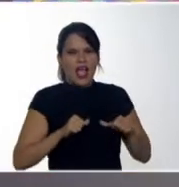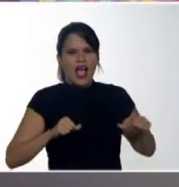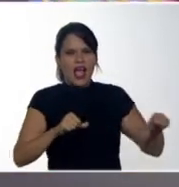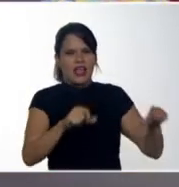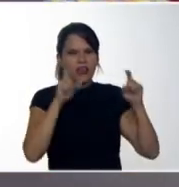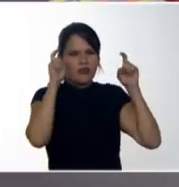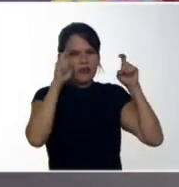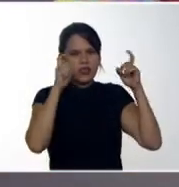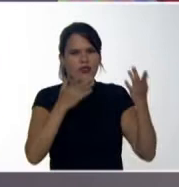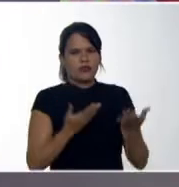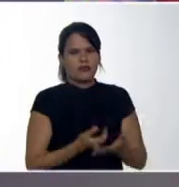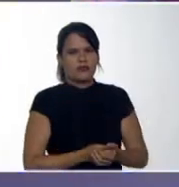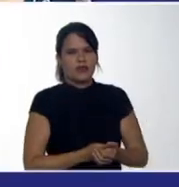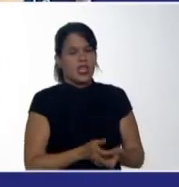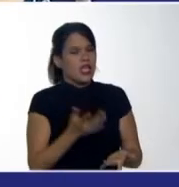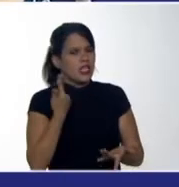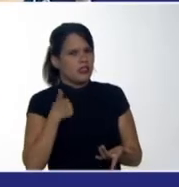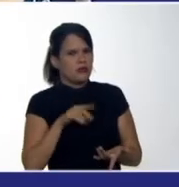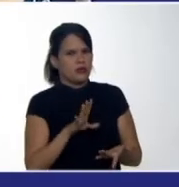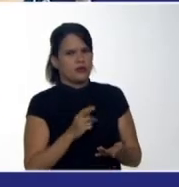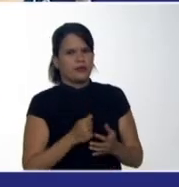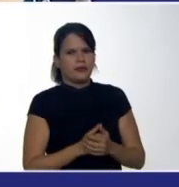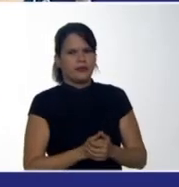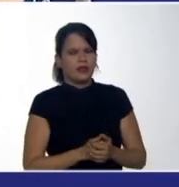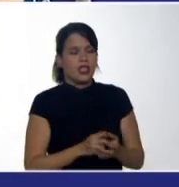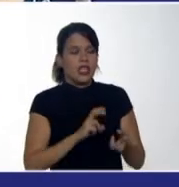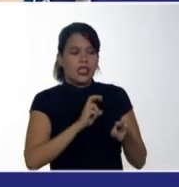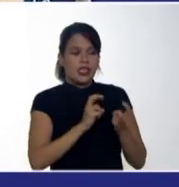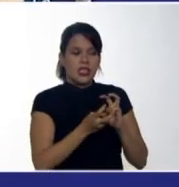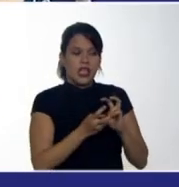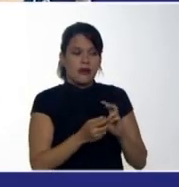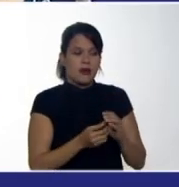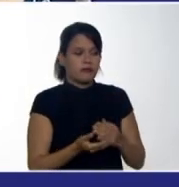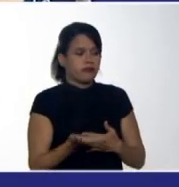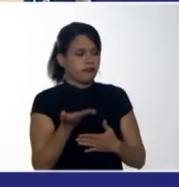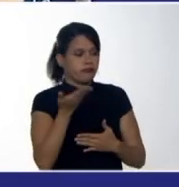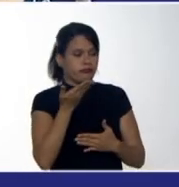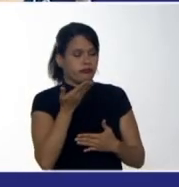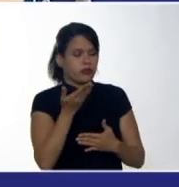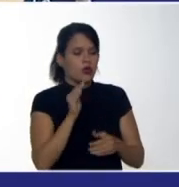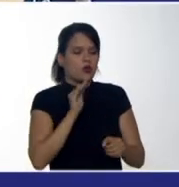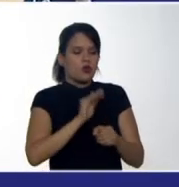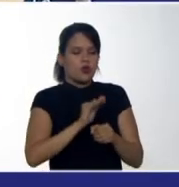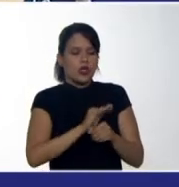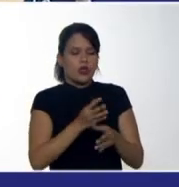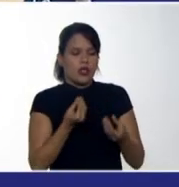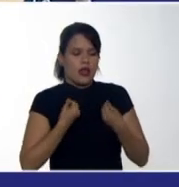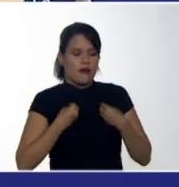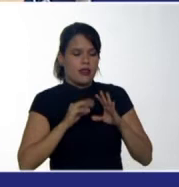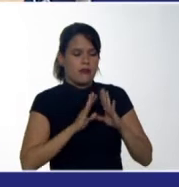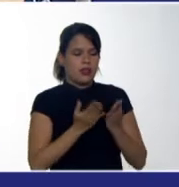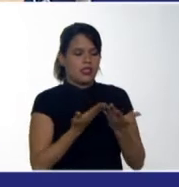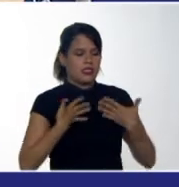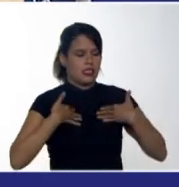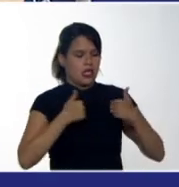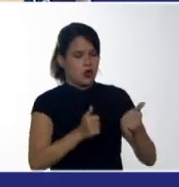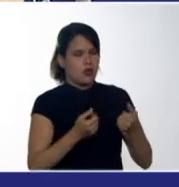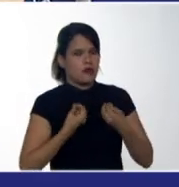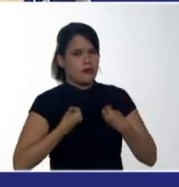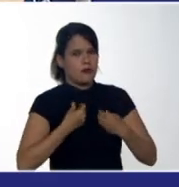Excelente, ¿Ok? profesora. Tenemos entonces, tema indispensable es preservación de la vida en el planeta, salud y vivir